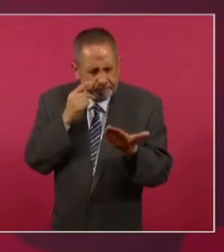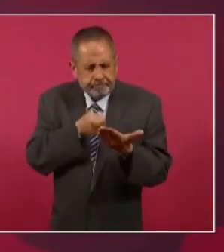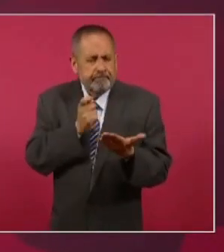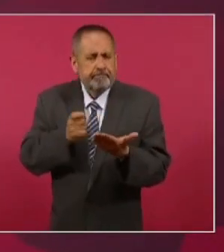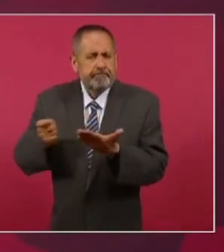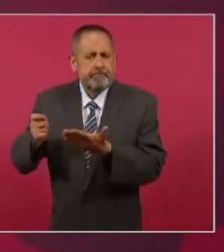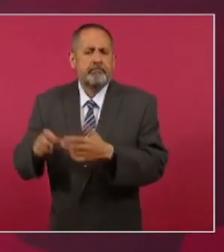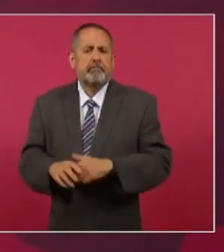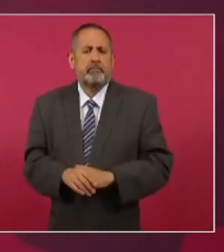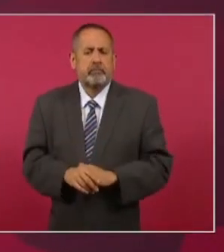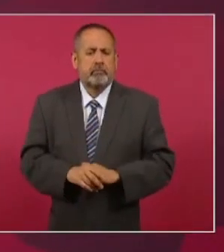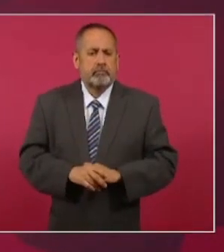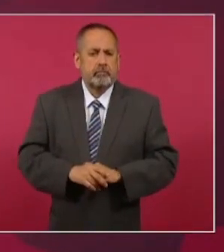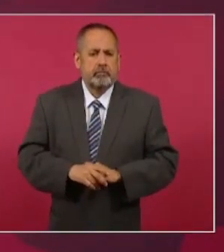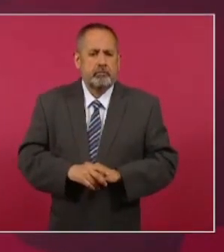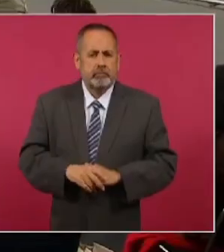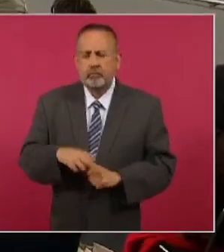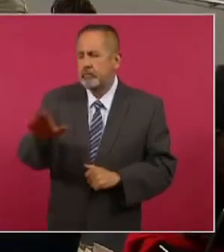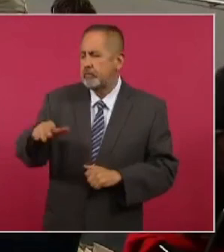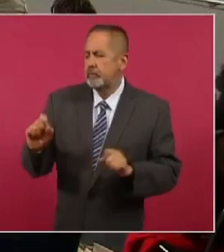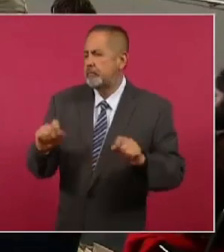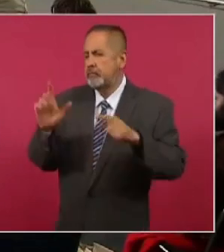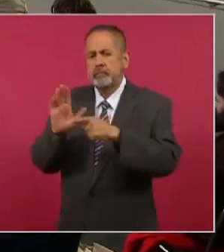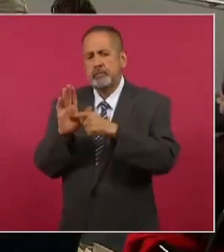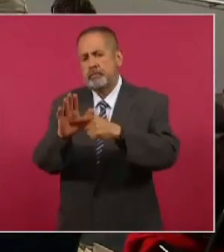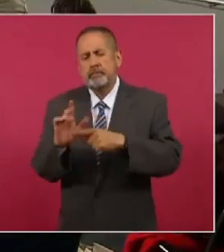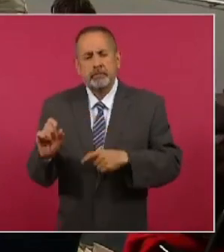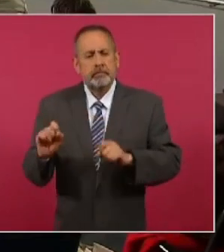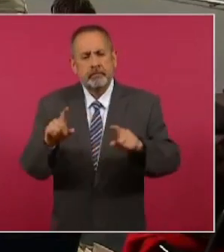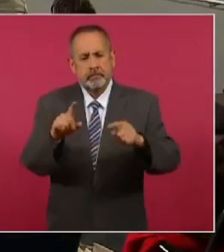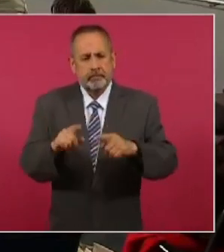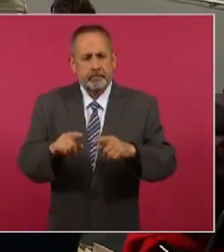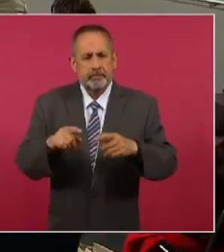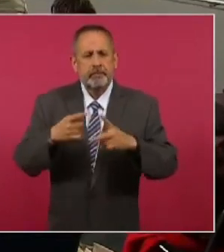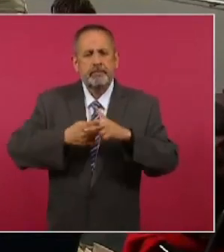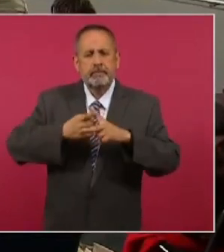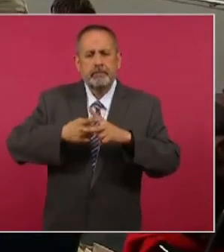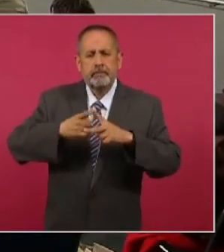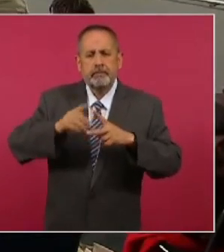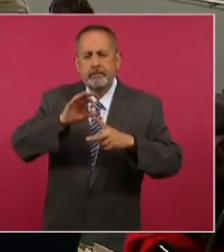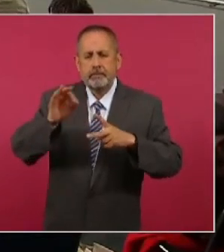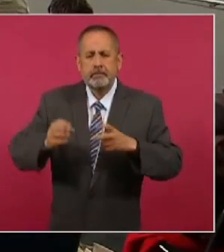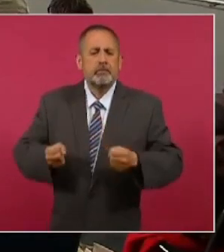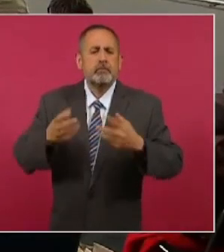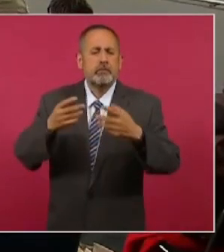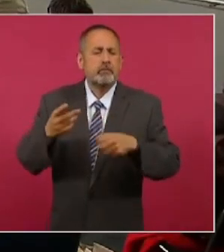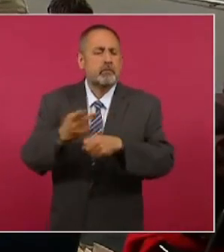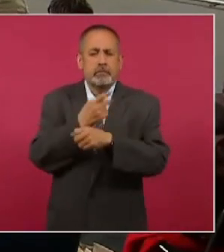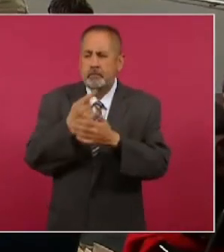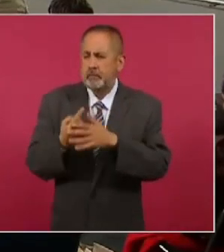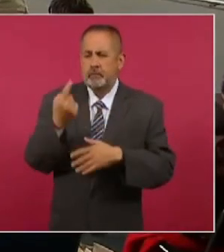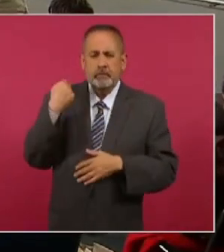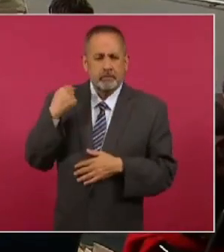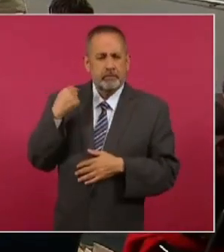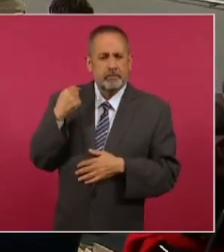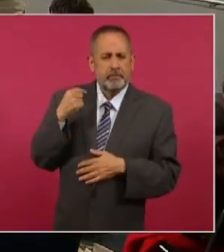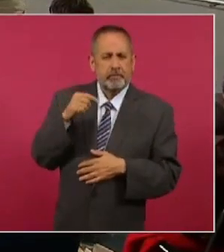mira pon la la gráfica de lo que pasó el fin de semana